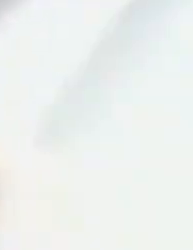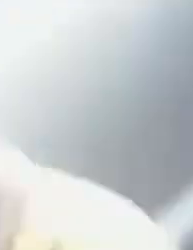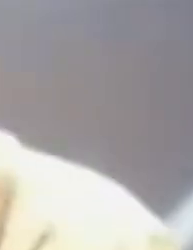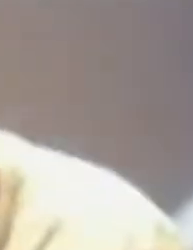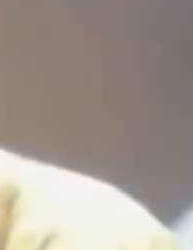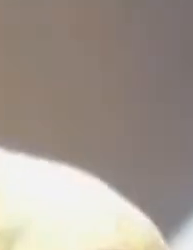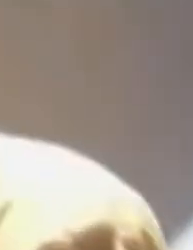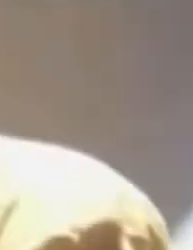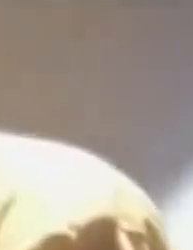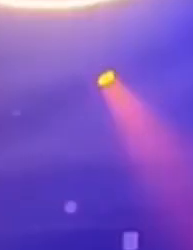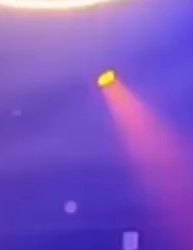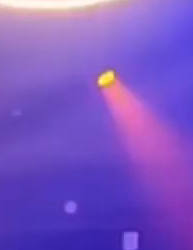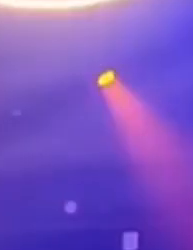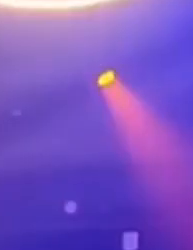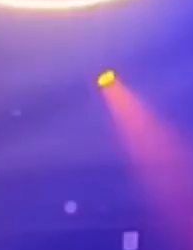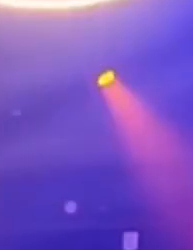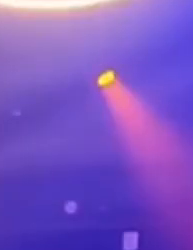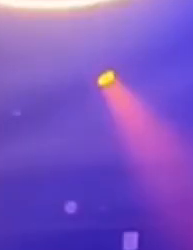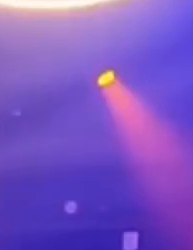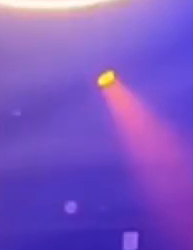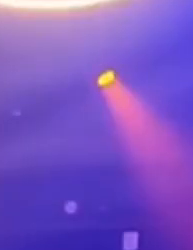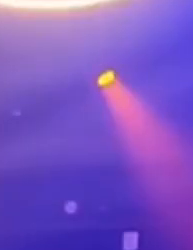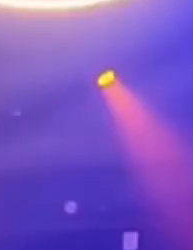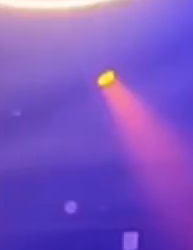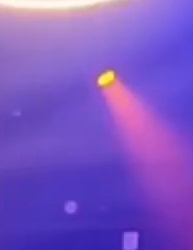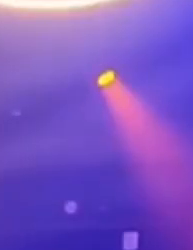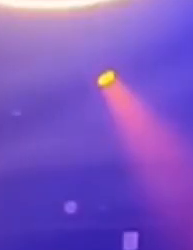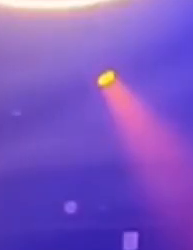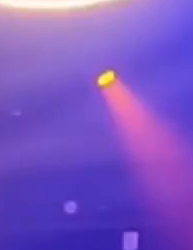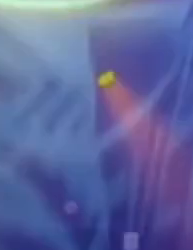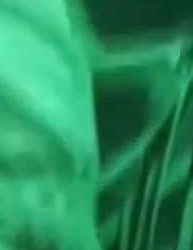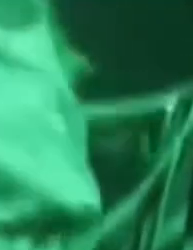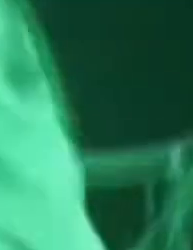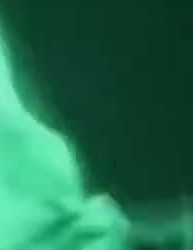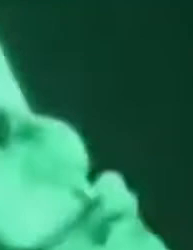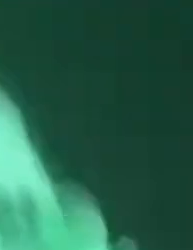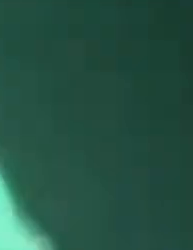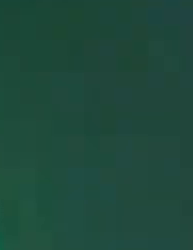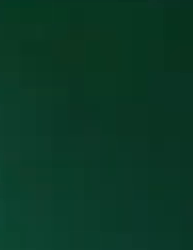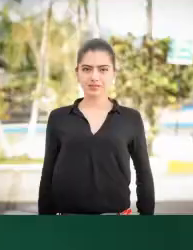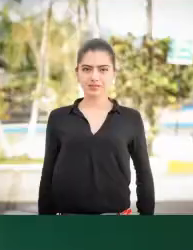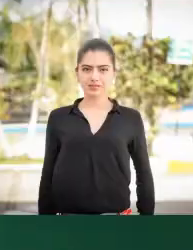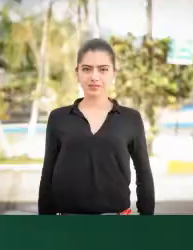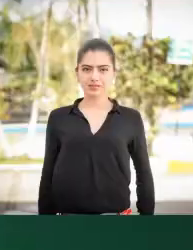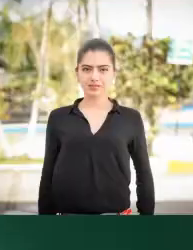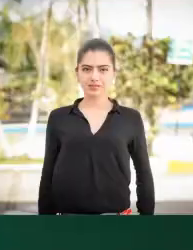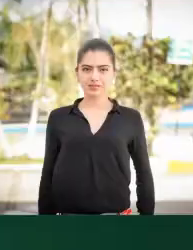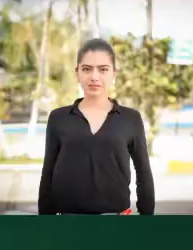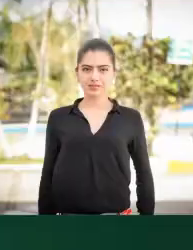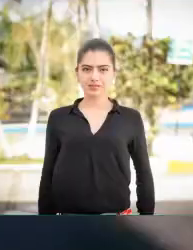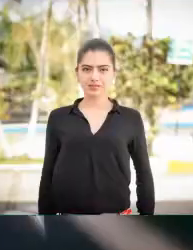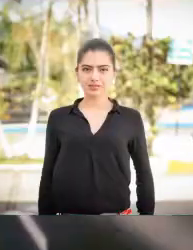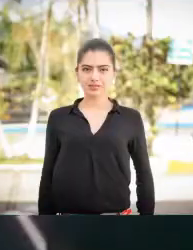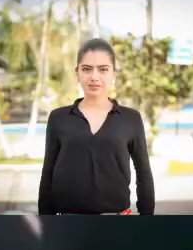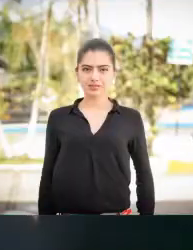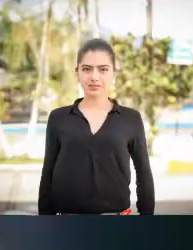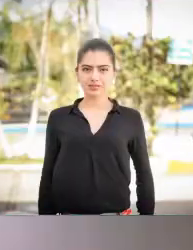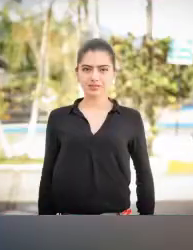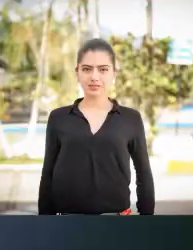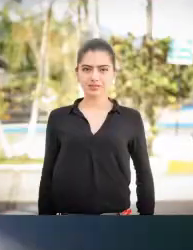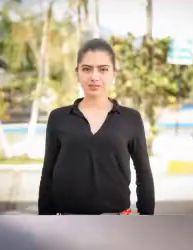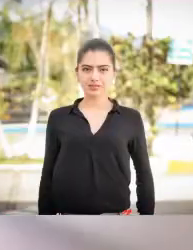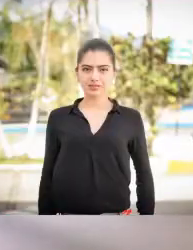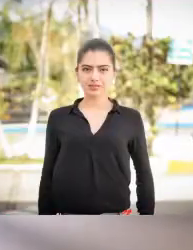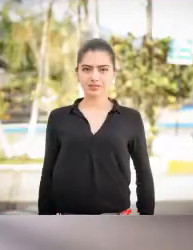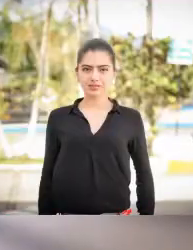los Ministerios de Salud y del Interior para autorizar el levantamiento del aislamiento preventivo obligatorio. Realmente aquí nos abren a nosotros la posibilidad